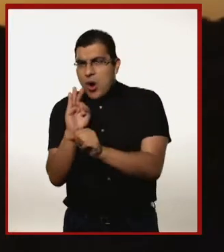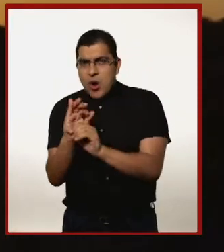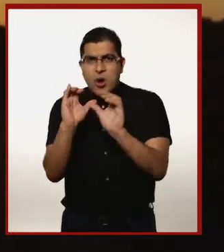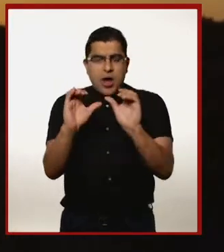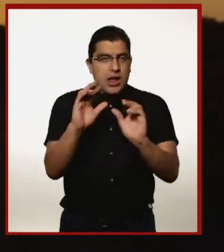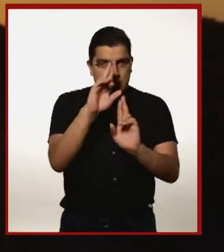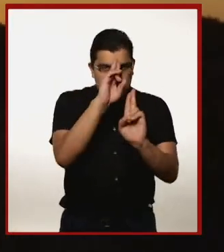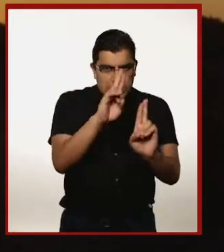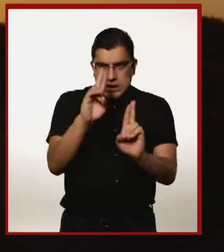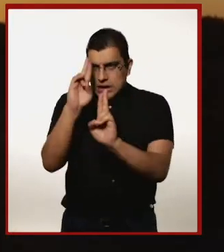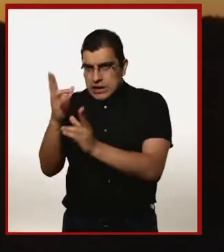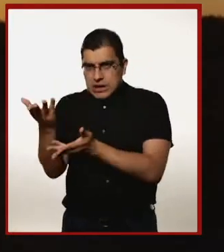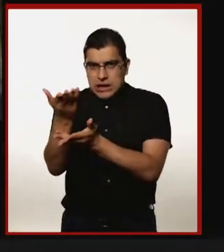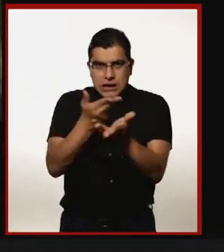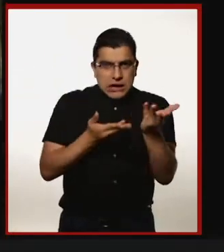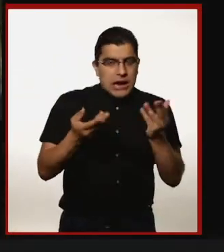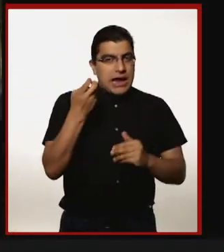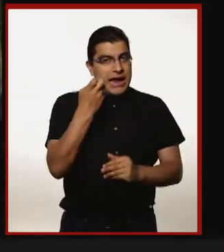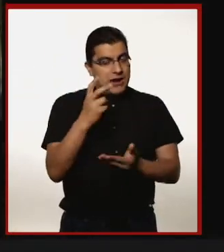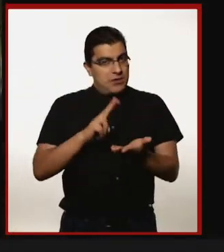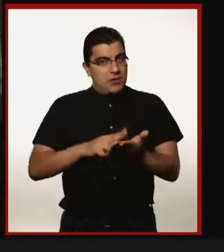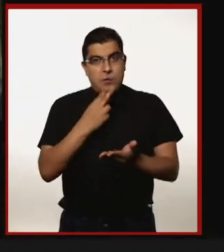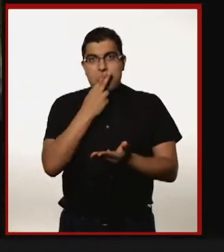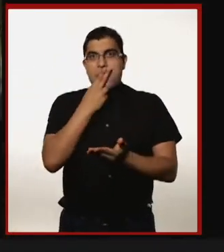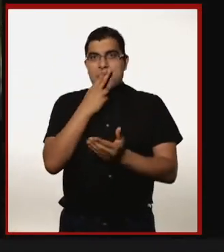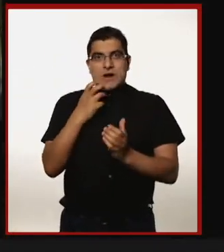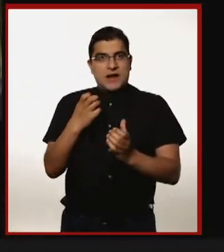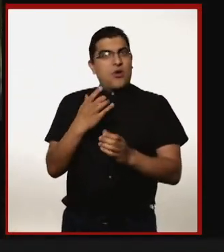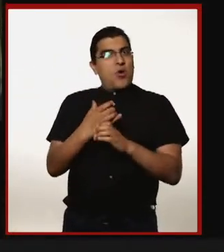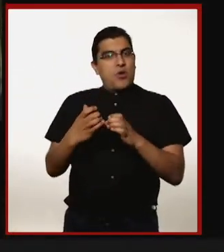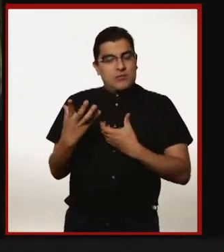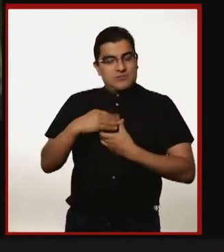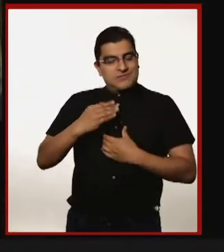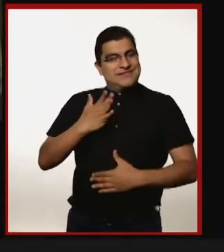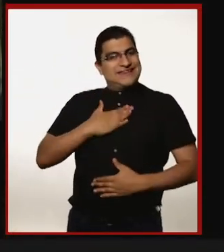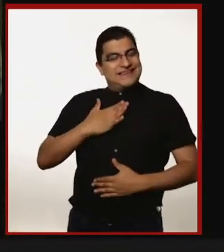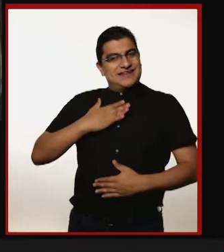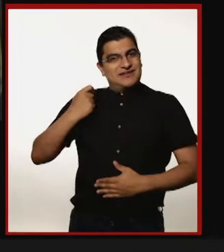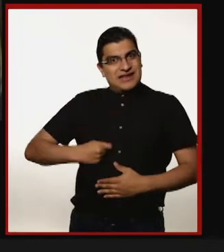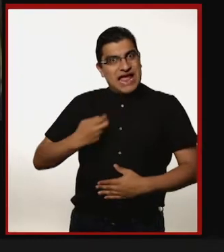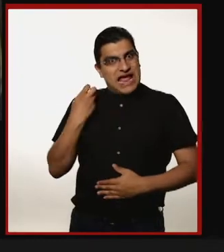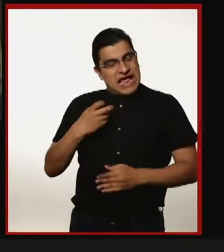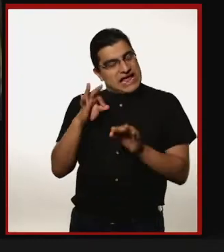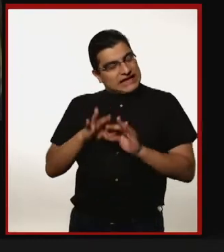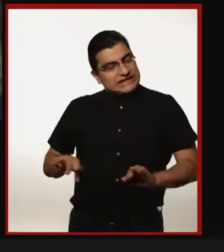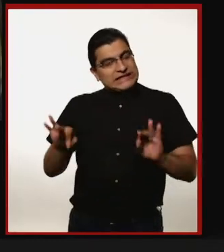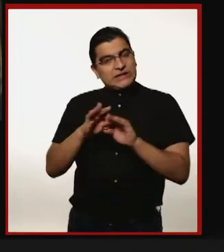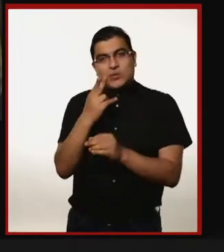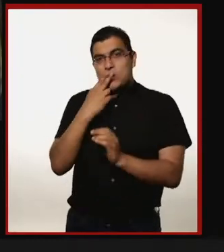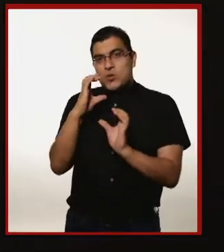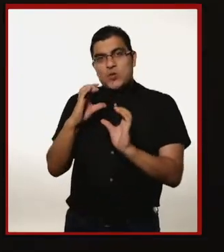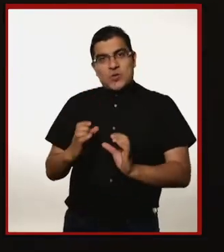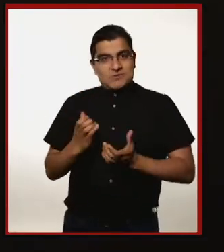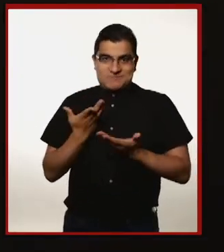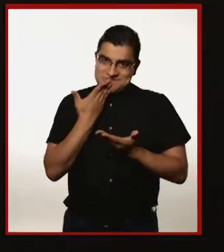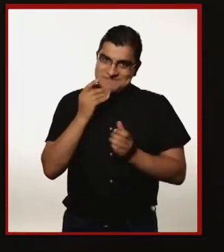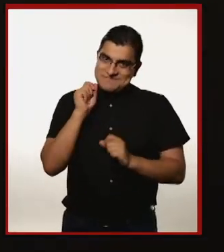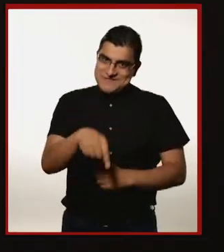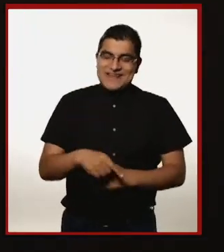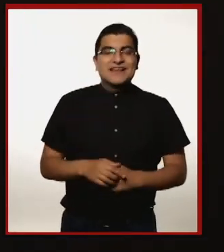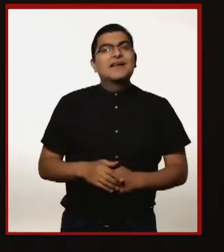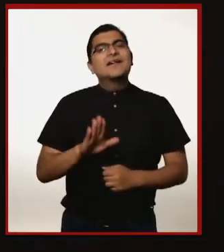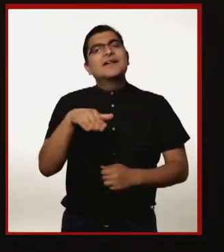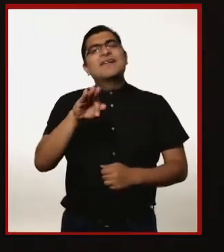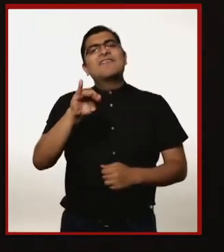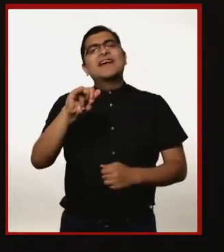protección, de respeto, de proteger justo aquello a lo que pertenecemos, pues es un elemento fundamental también, ¿no?